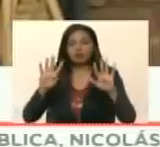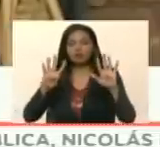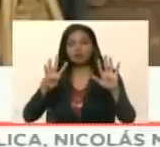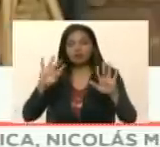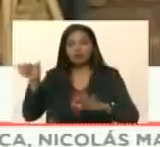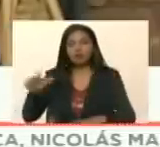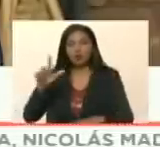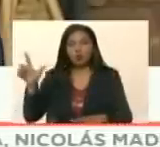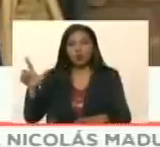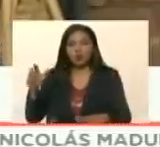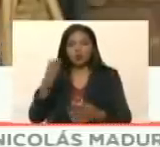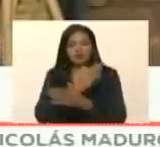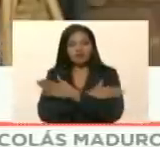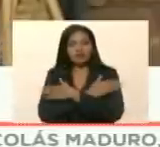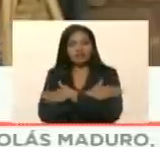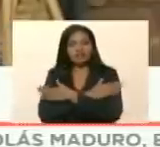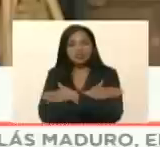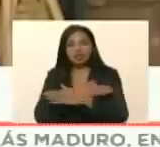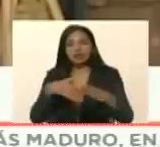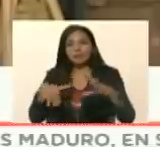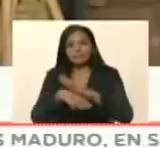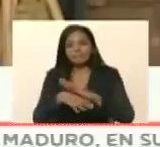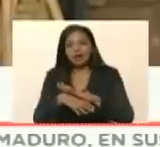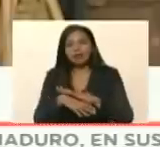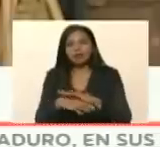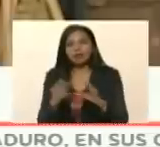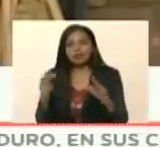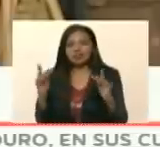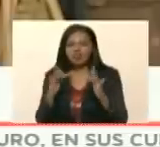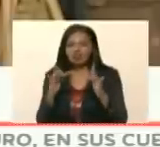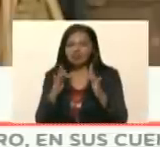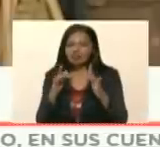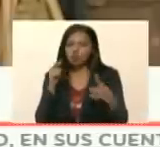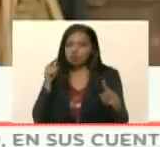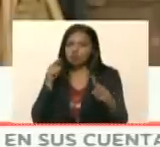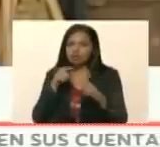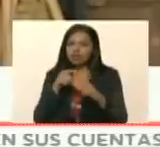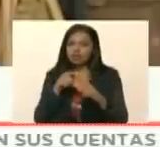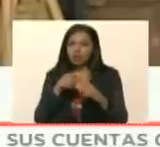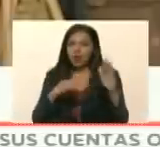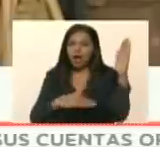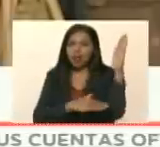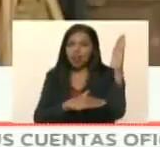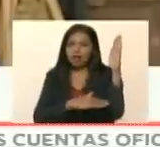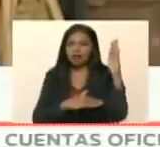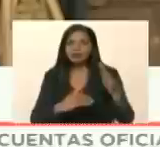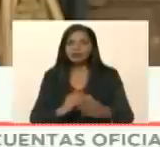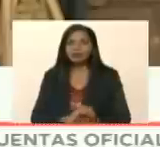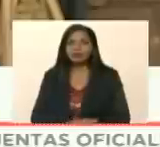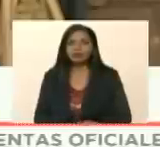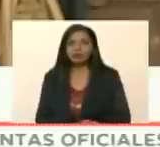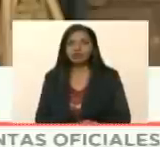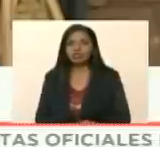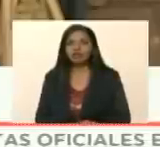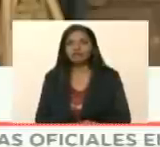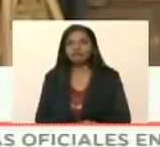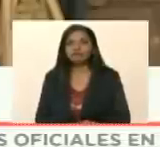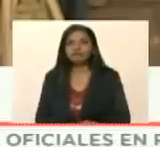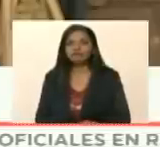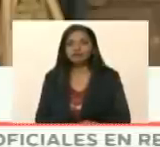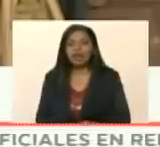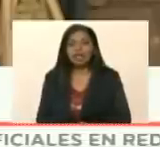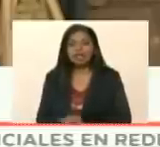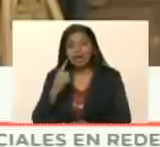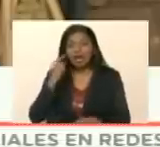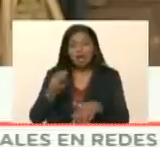Felicidades, martes 9 de julio. Vámonos directamente al estado Lara. Allá está la almirante en